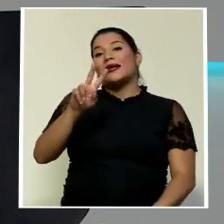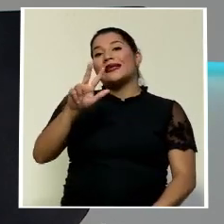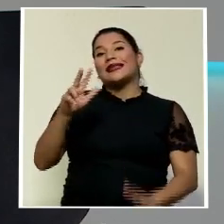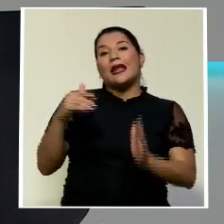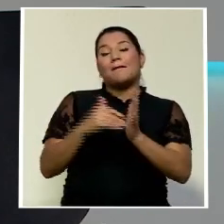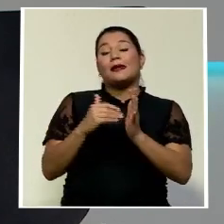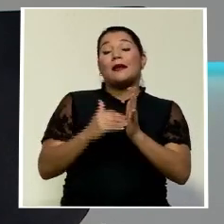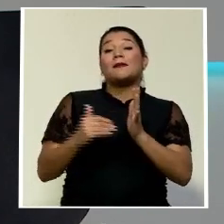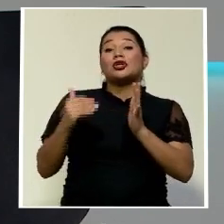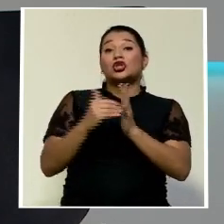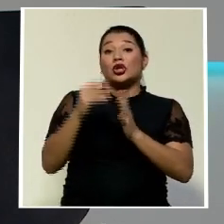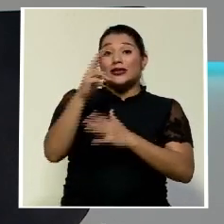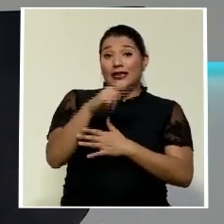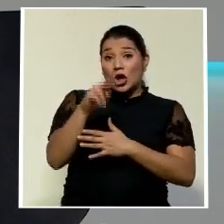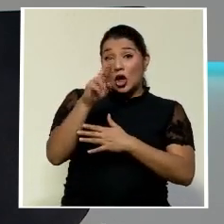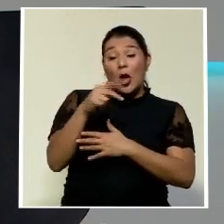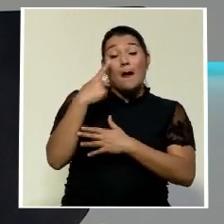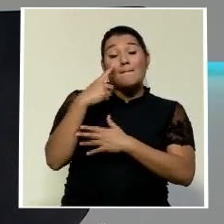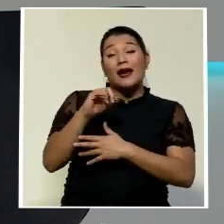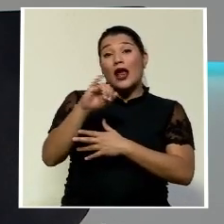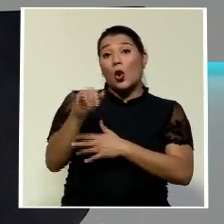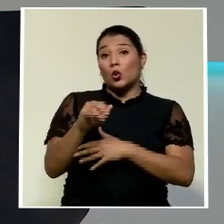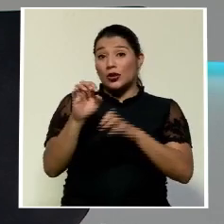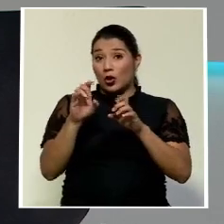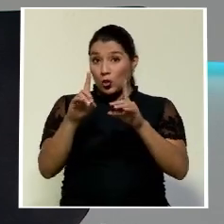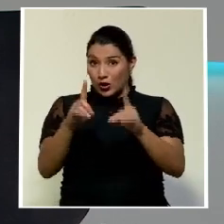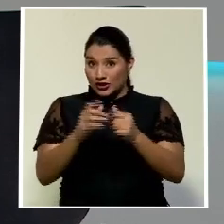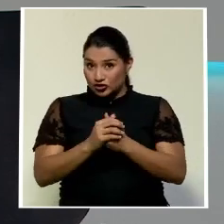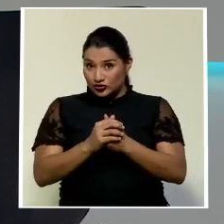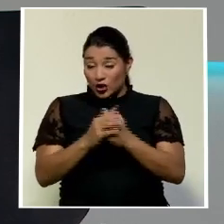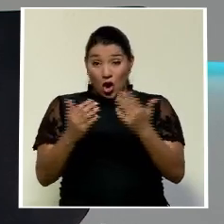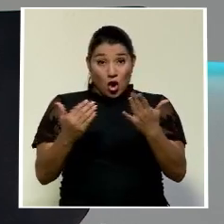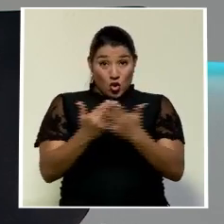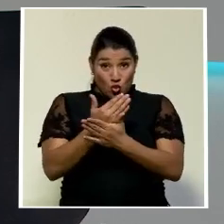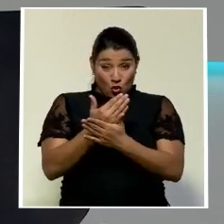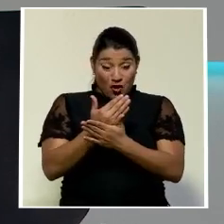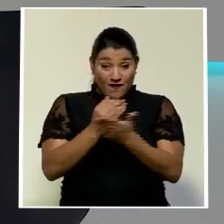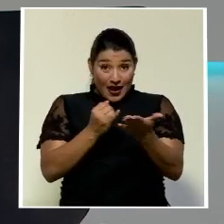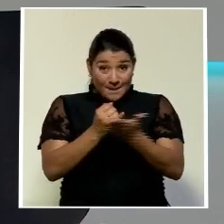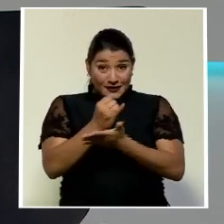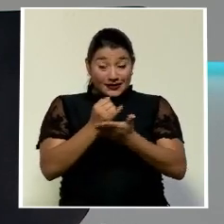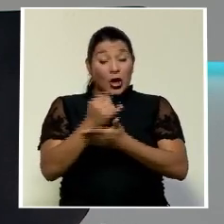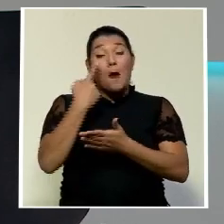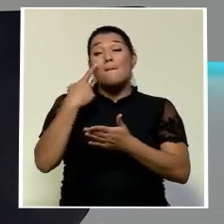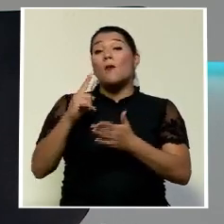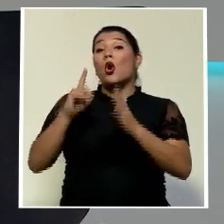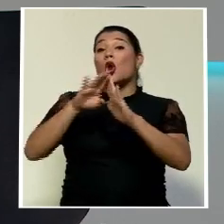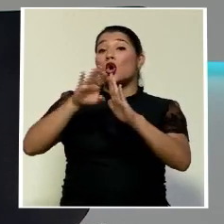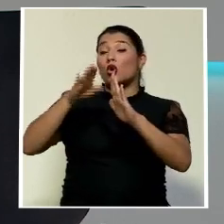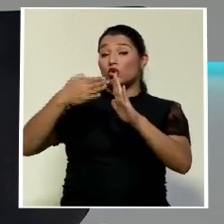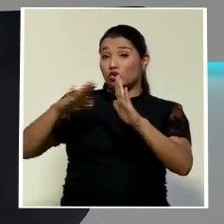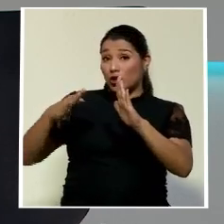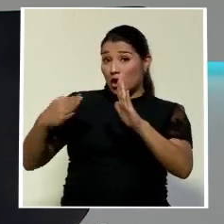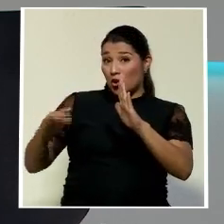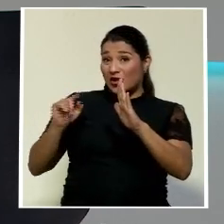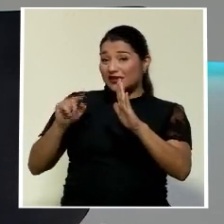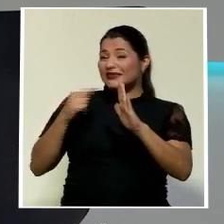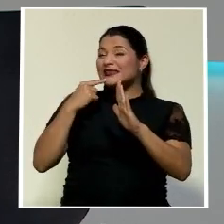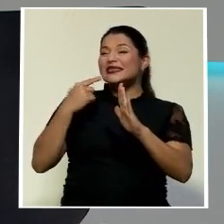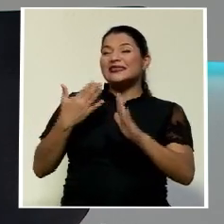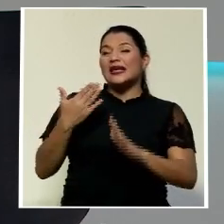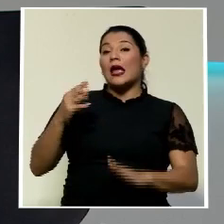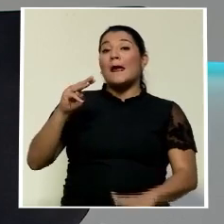que se giran a las juntas educativas. Un nuevo informe de la Contraloría General de la República señala que el